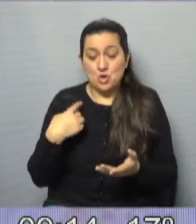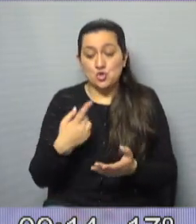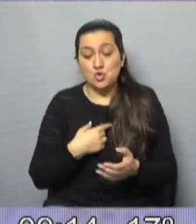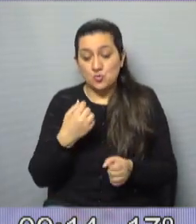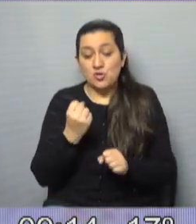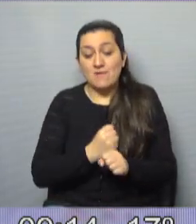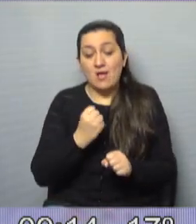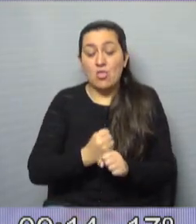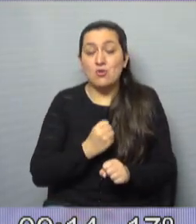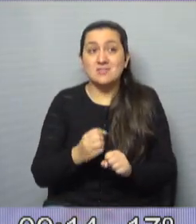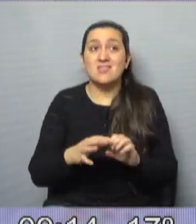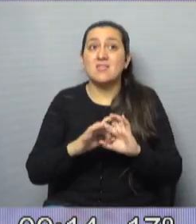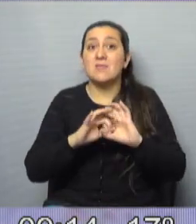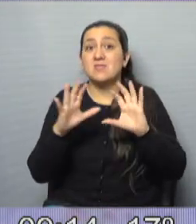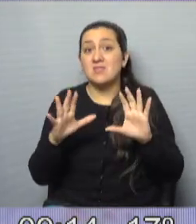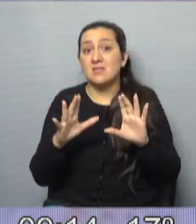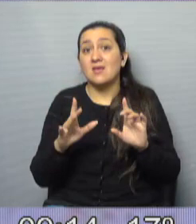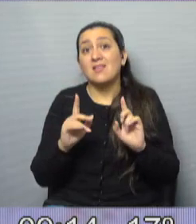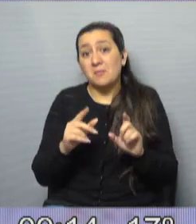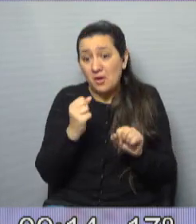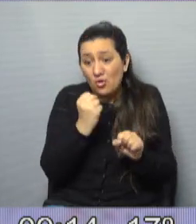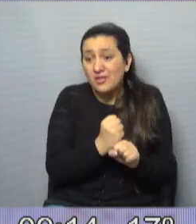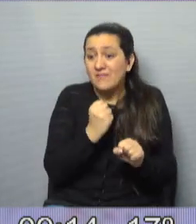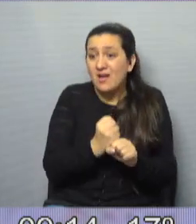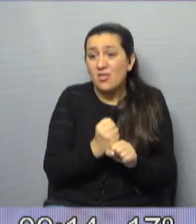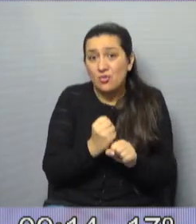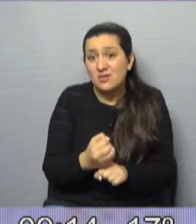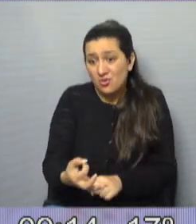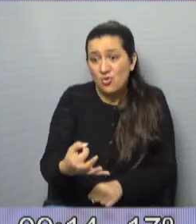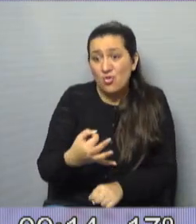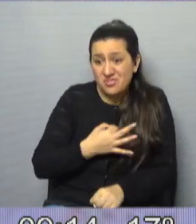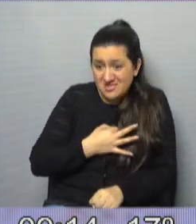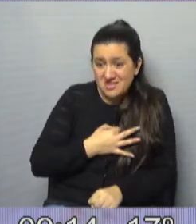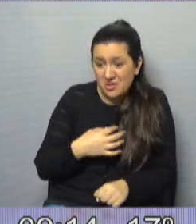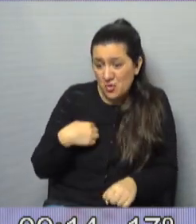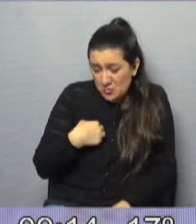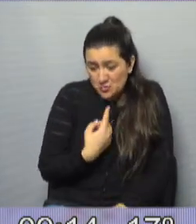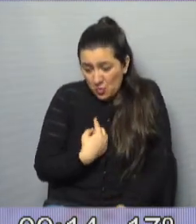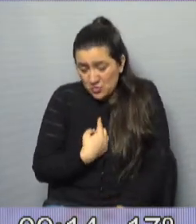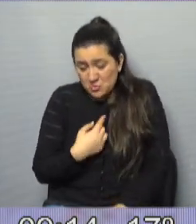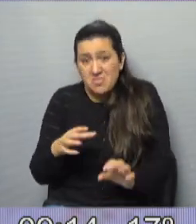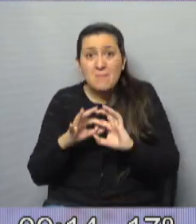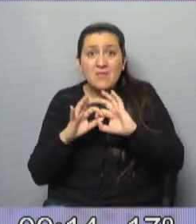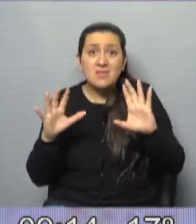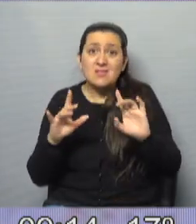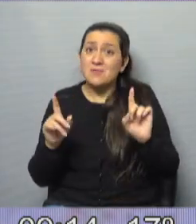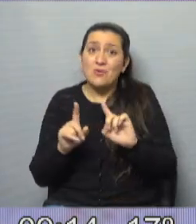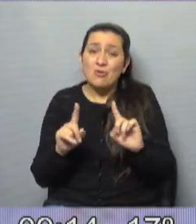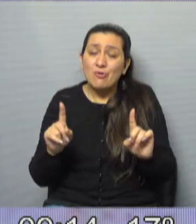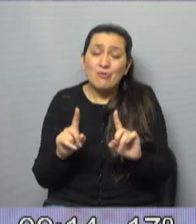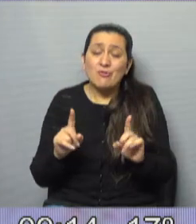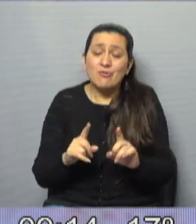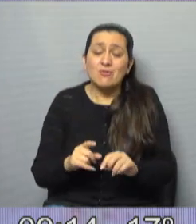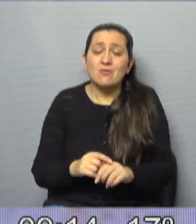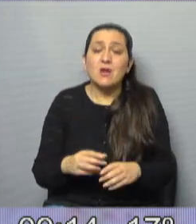trabajadores independientes. Hasta la propia clase trabajadora no es capaz de interpretar esta relación. Claro. O sea, la propia clase